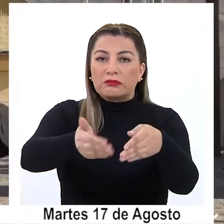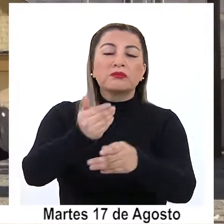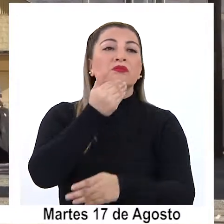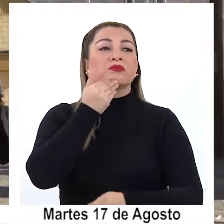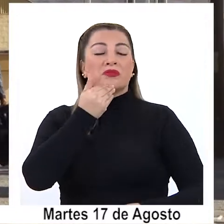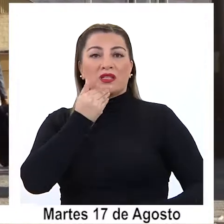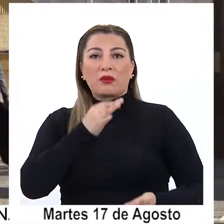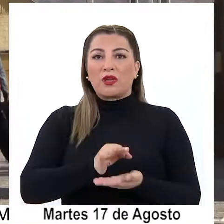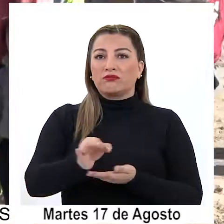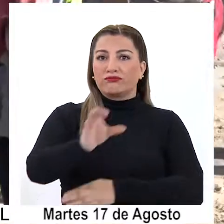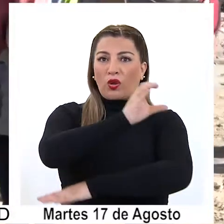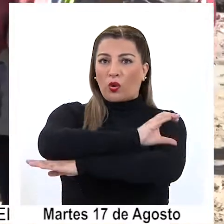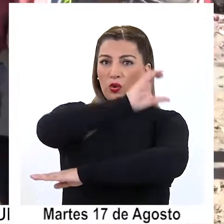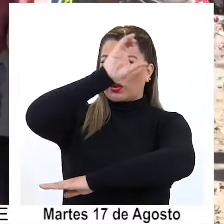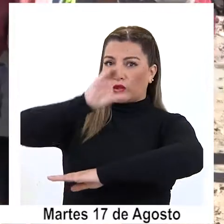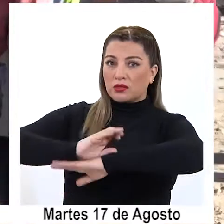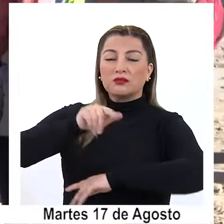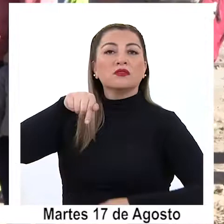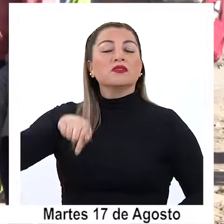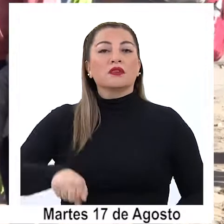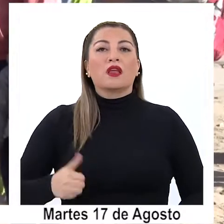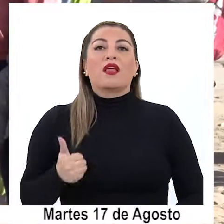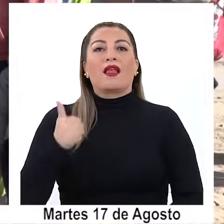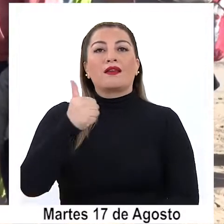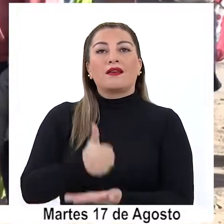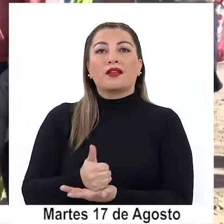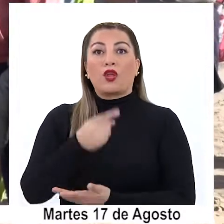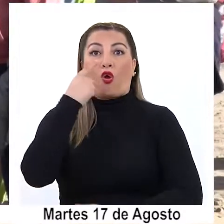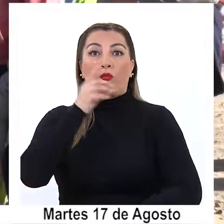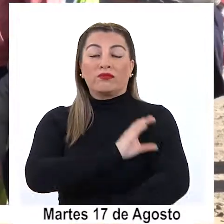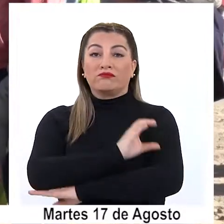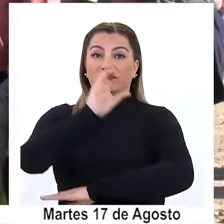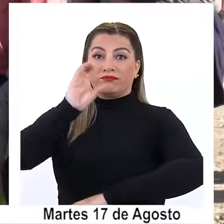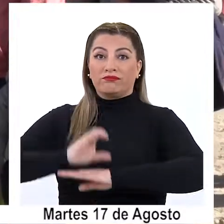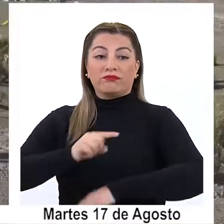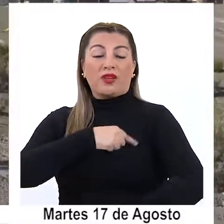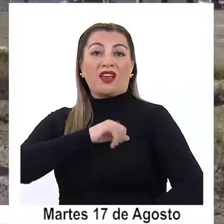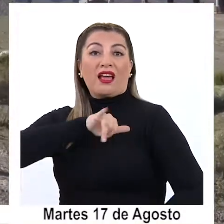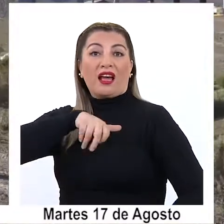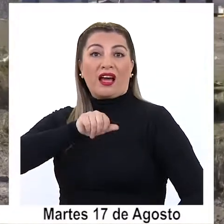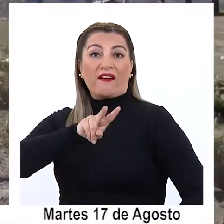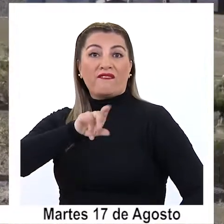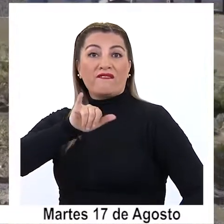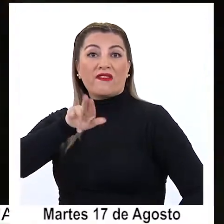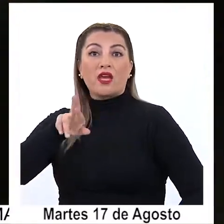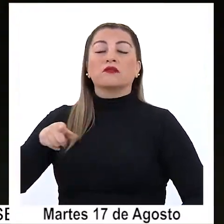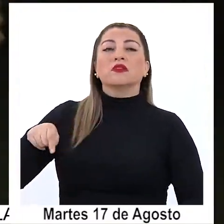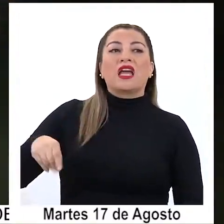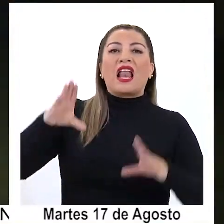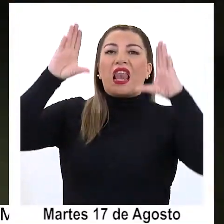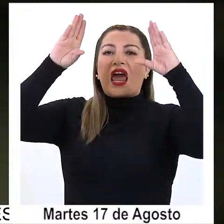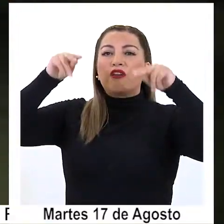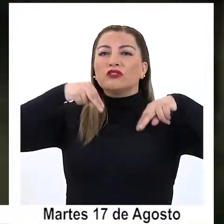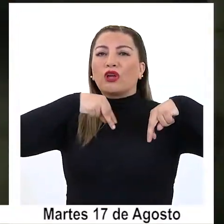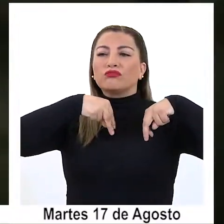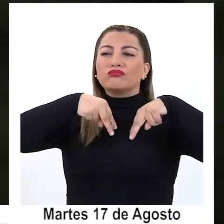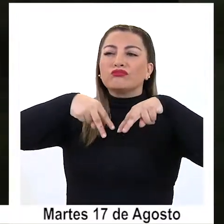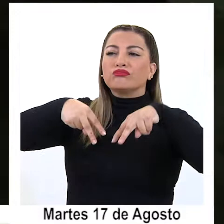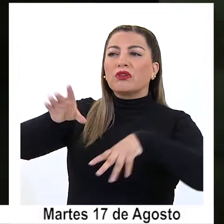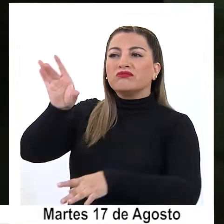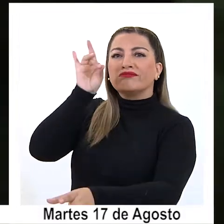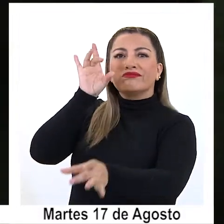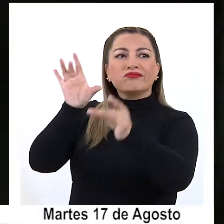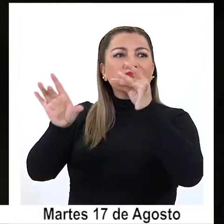las instalaciones municipales. El alcalde de Colchane, Javier García, realizó un recorrido nocturno